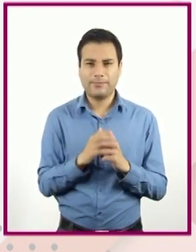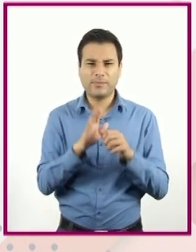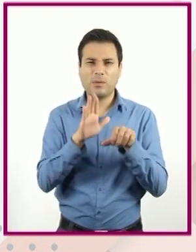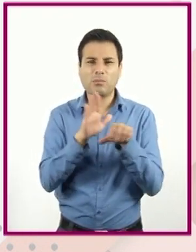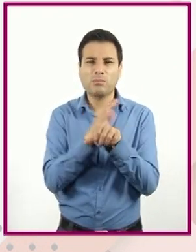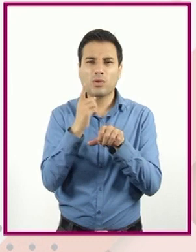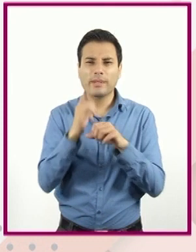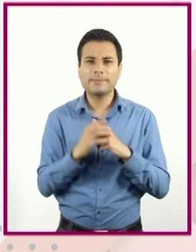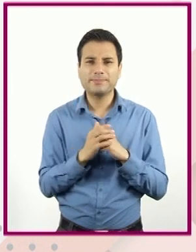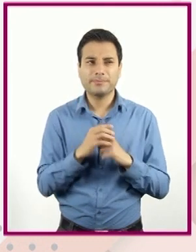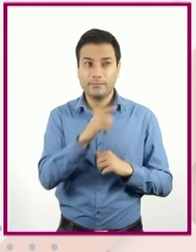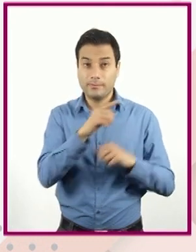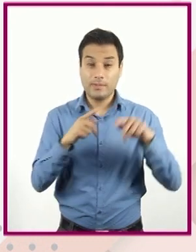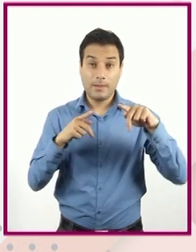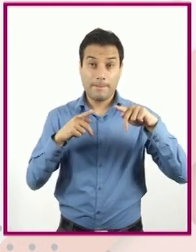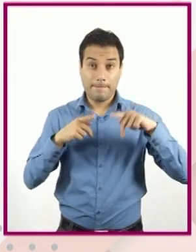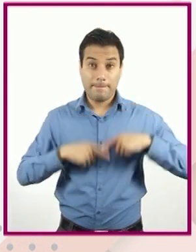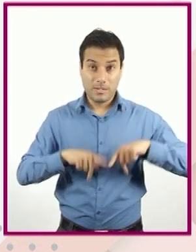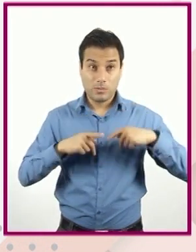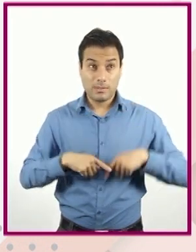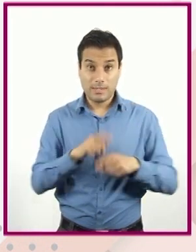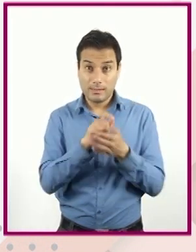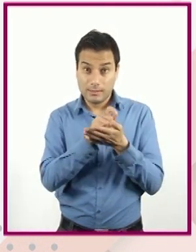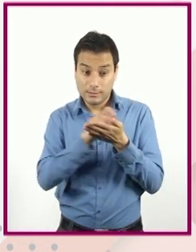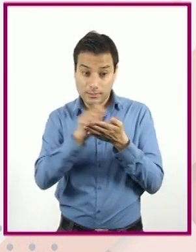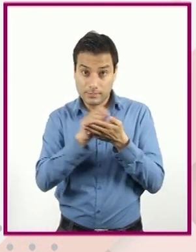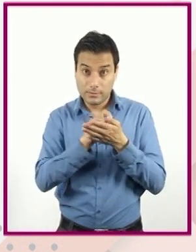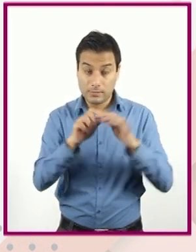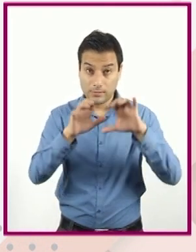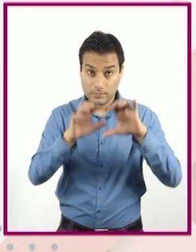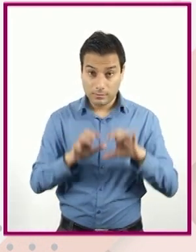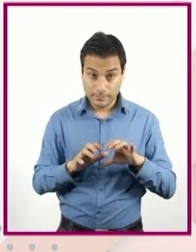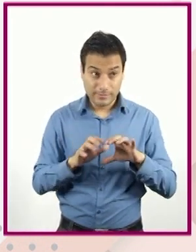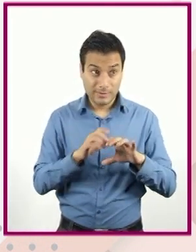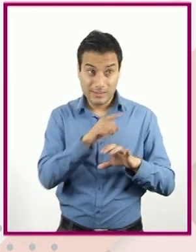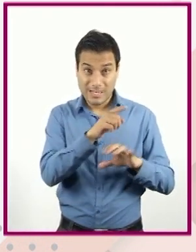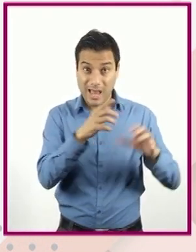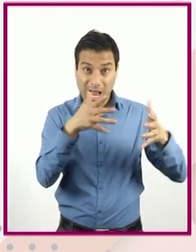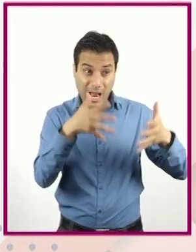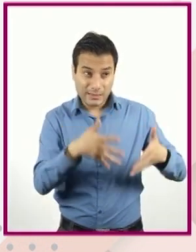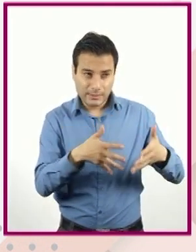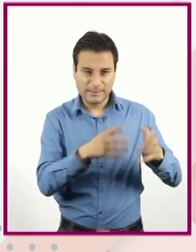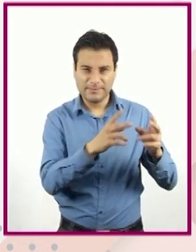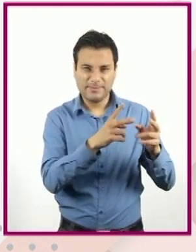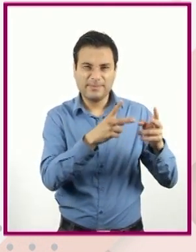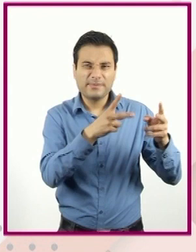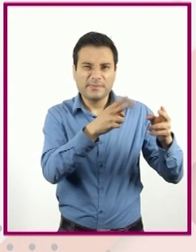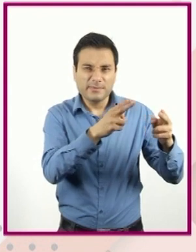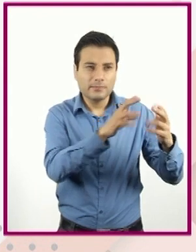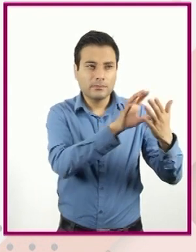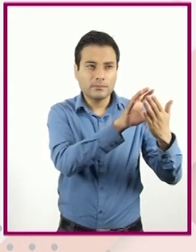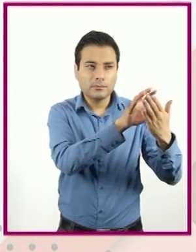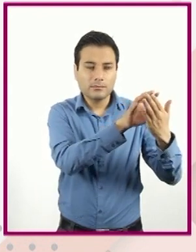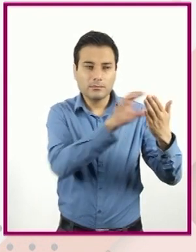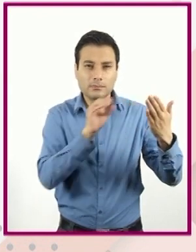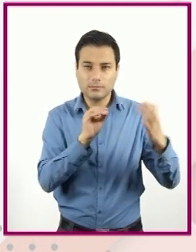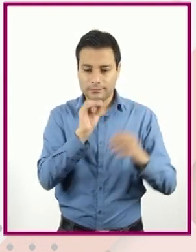se reproduce de manera literal el texto, es decir, palabra por palabra. Para poder diferenciar